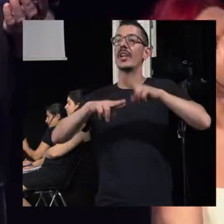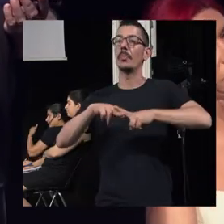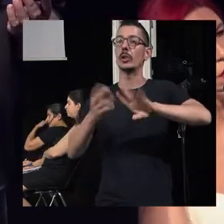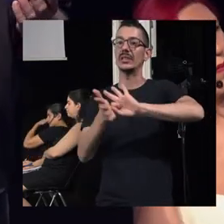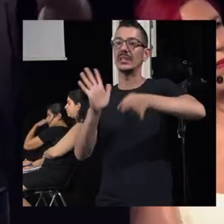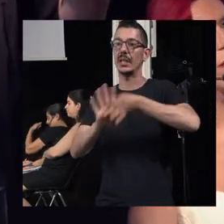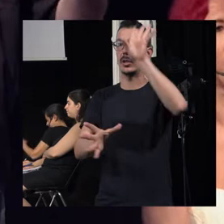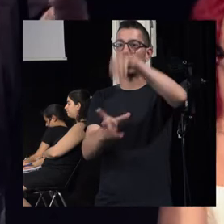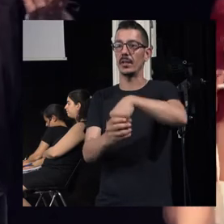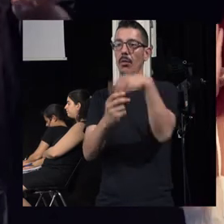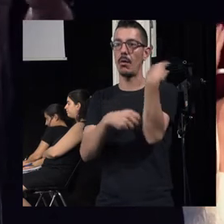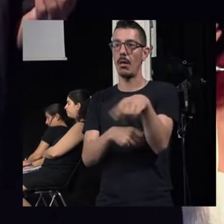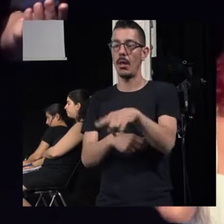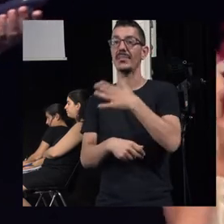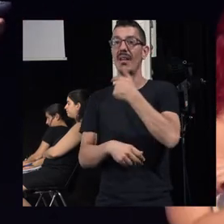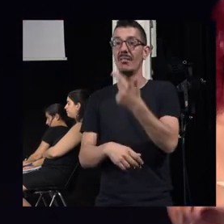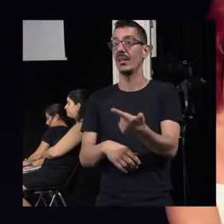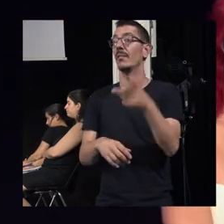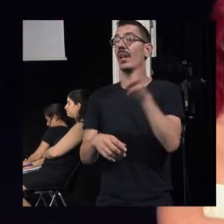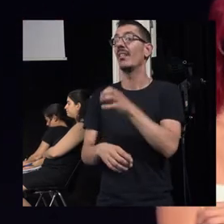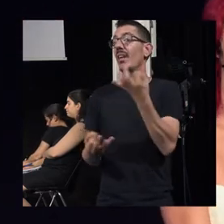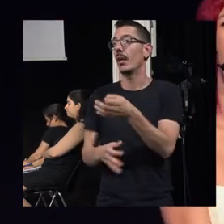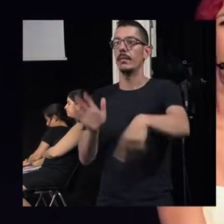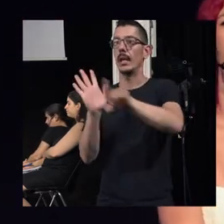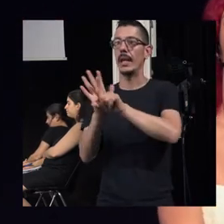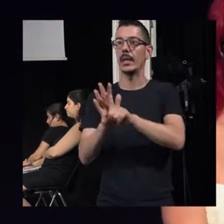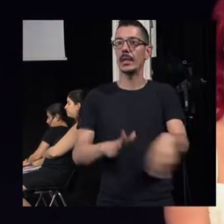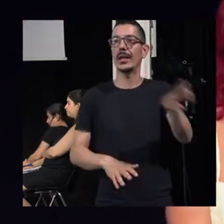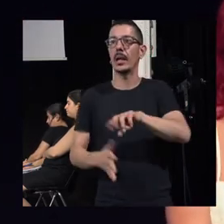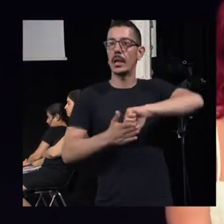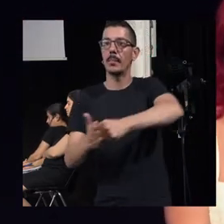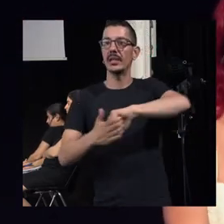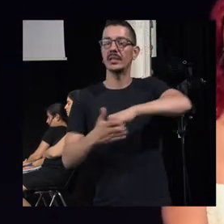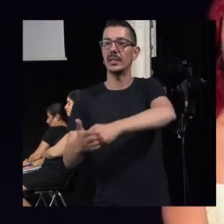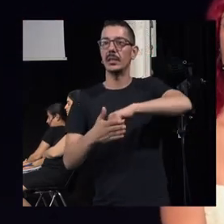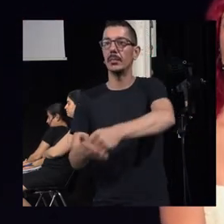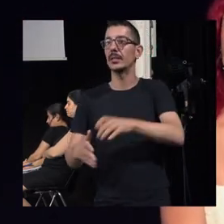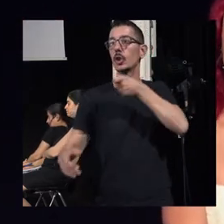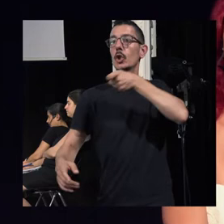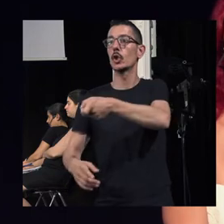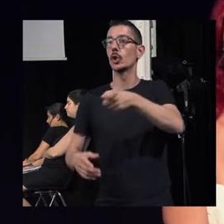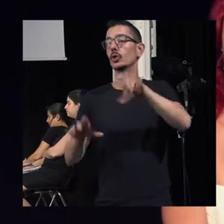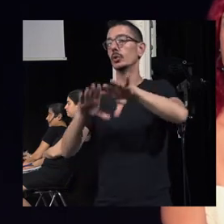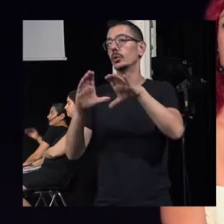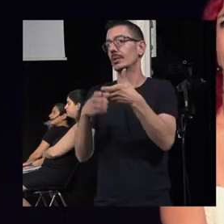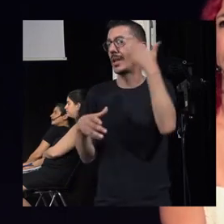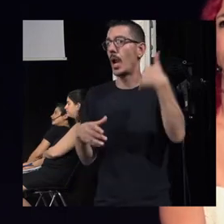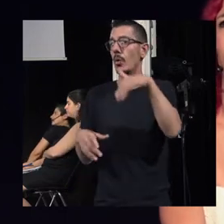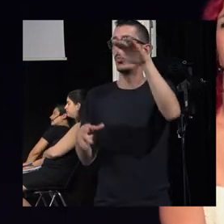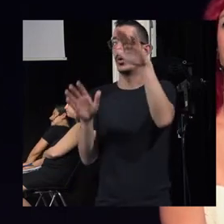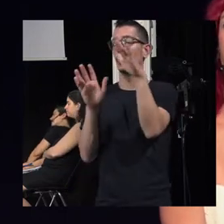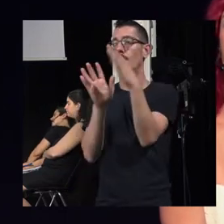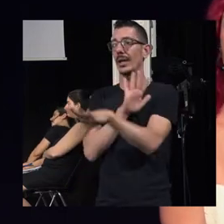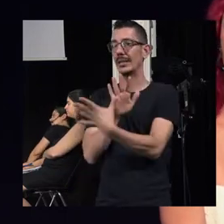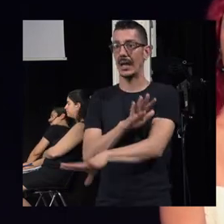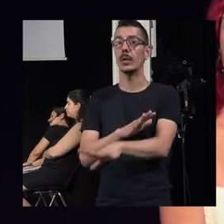con repetidas estructuraciones de leyes represivas contra el pueblo gitano. Se dice que hasta la Constitución Española de 1978 se promulgaron más de 2.000